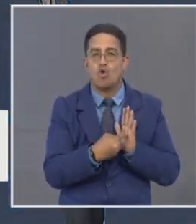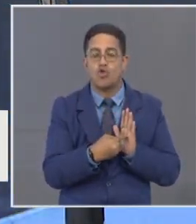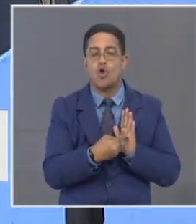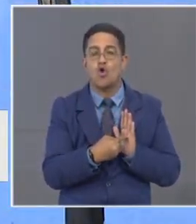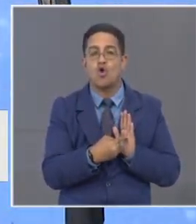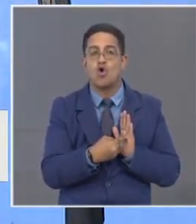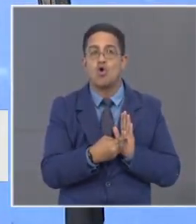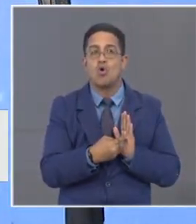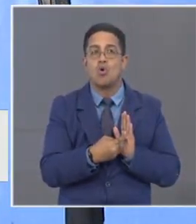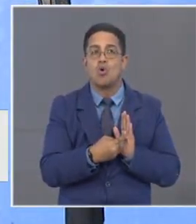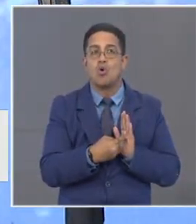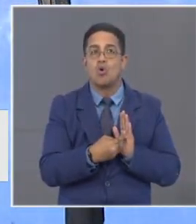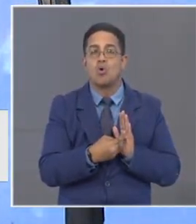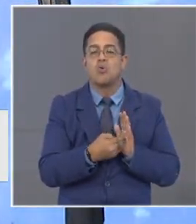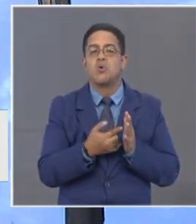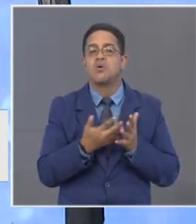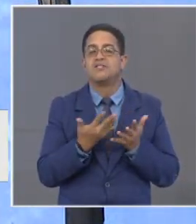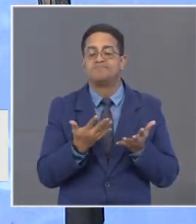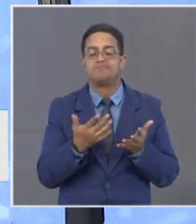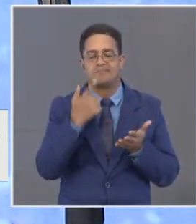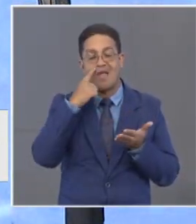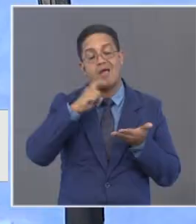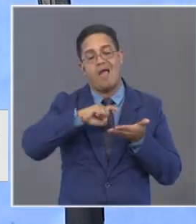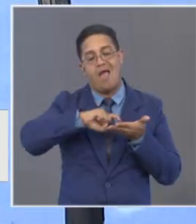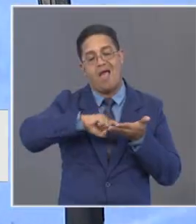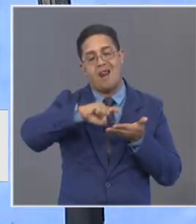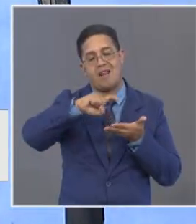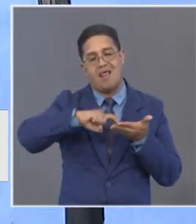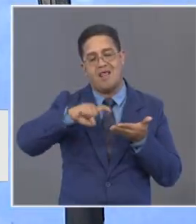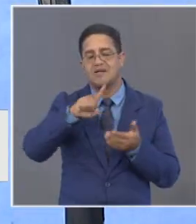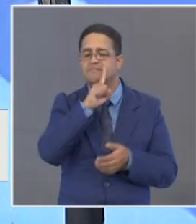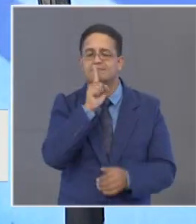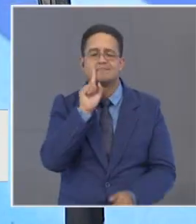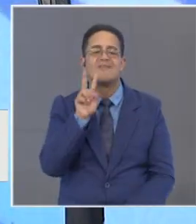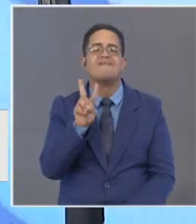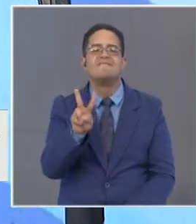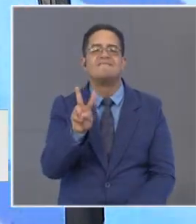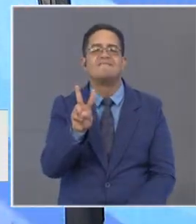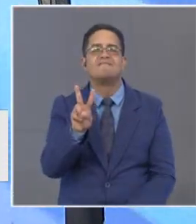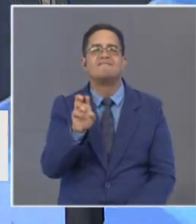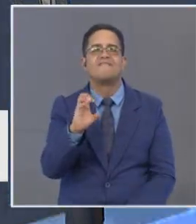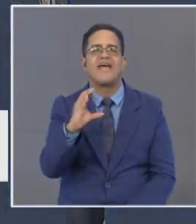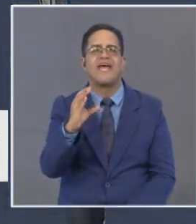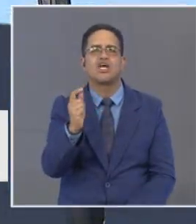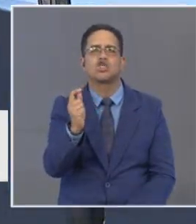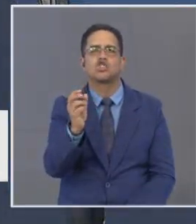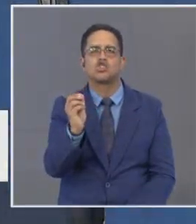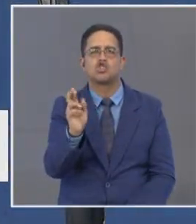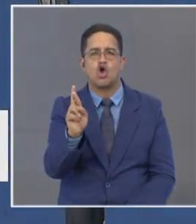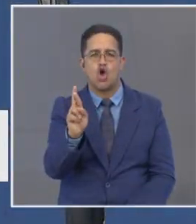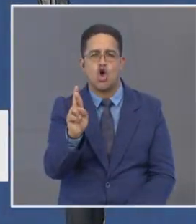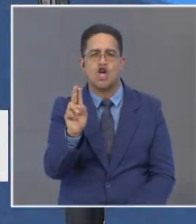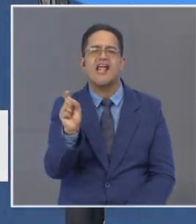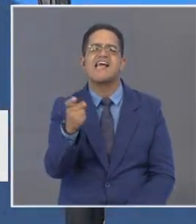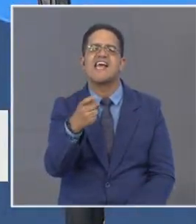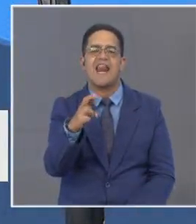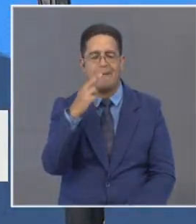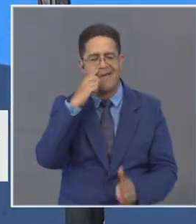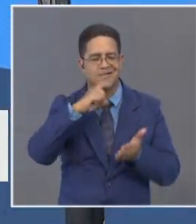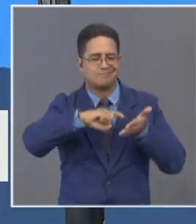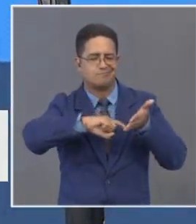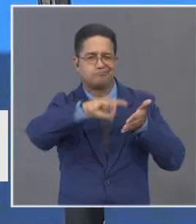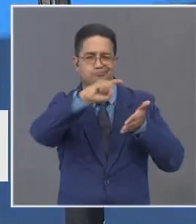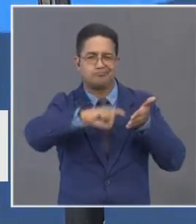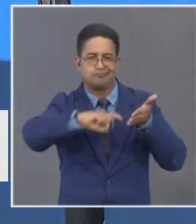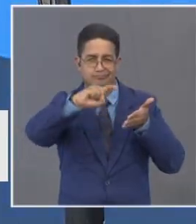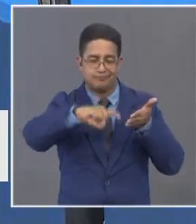a través del electrocardiograma o un vector. Lo que pasa es que el vector o los vectogramas son múltiples